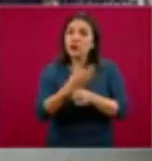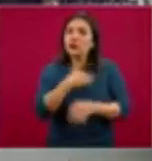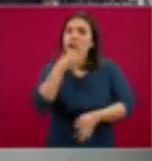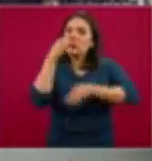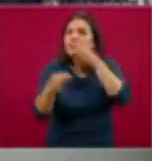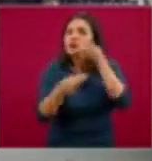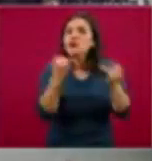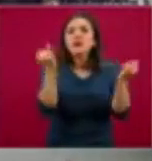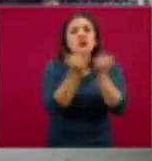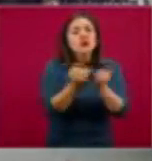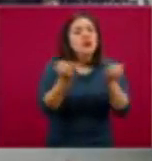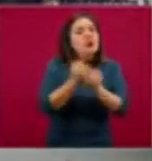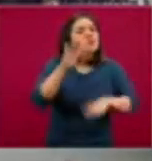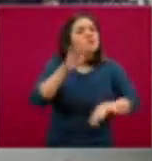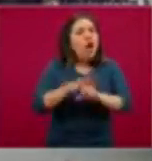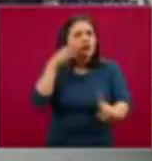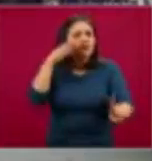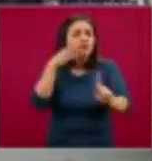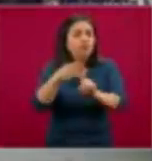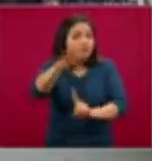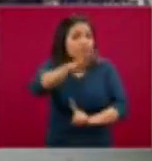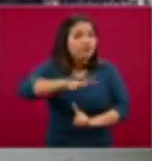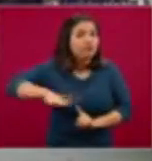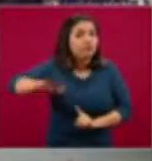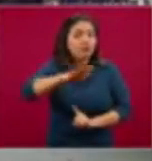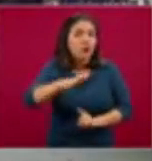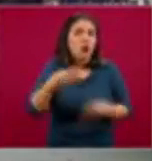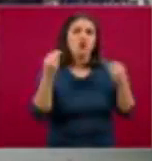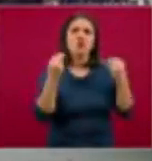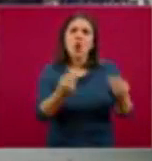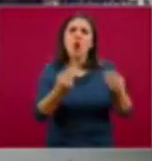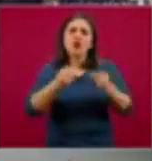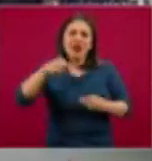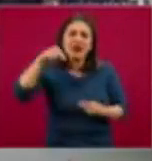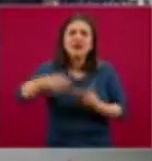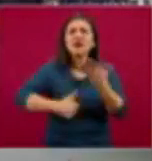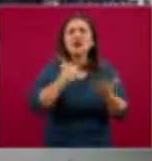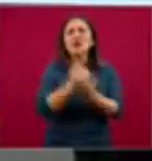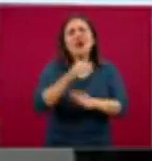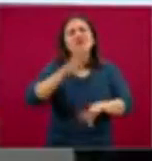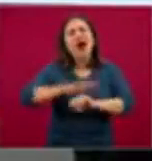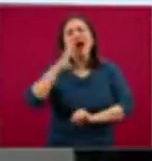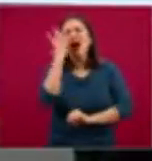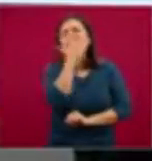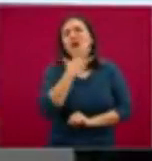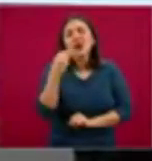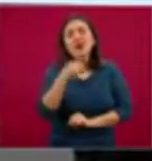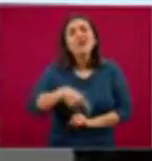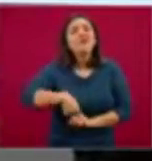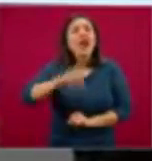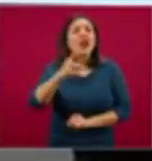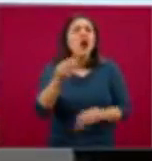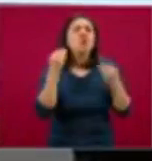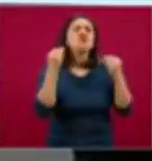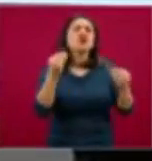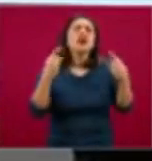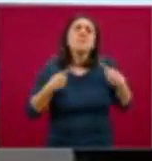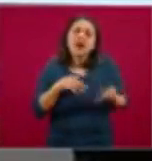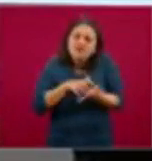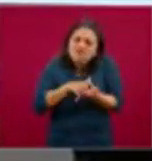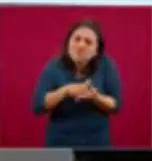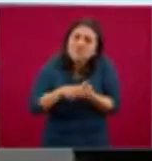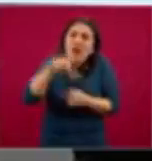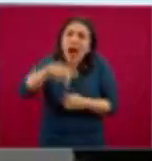también específicamente a esta gran y hermosísima ciudad pero que con la densidad poblacional que